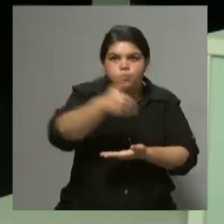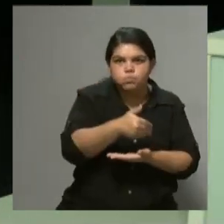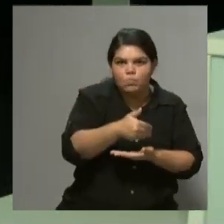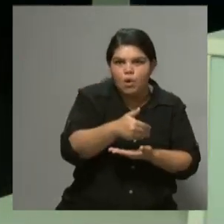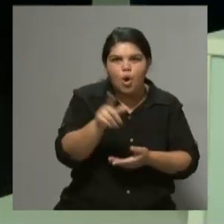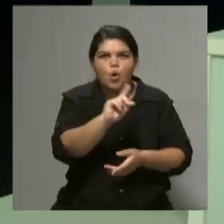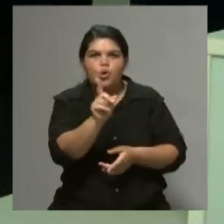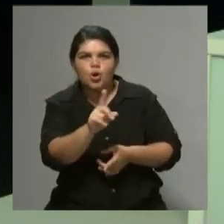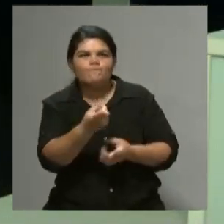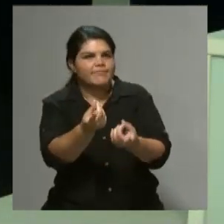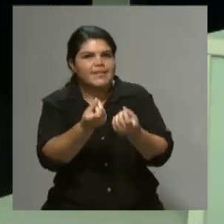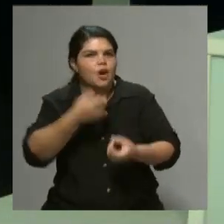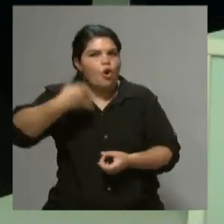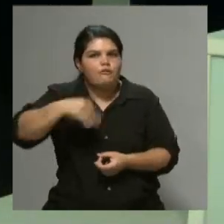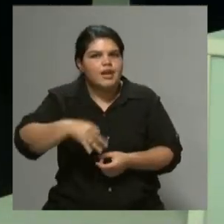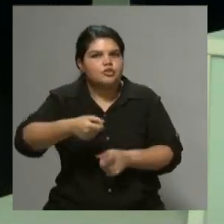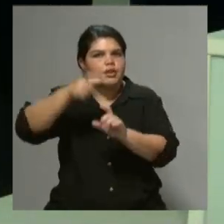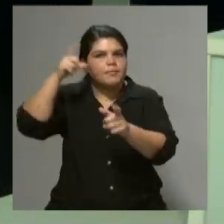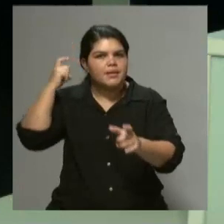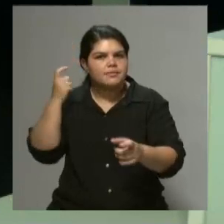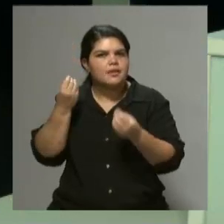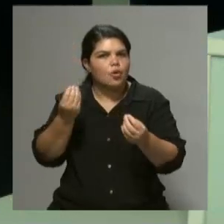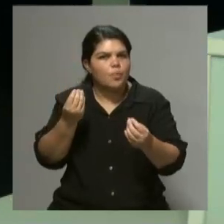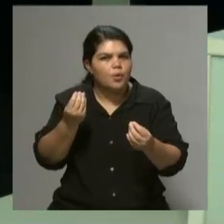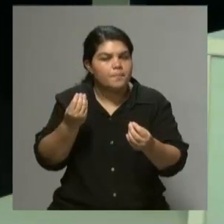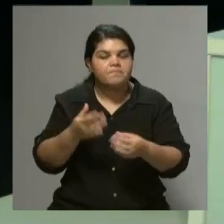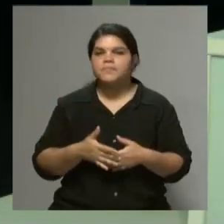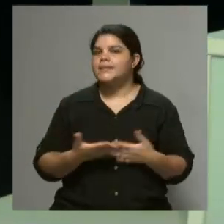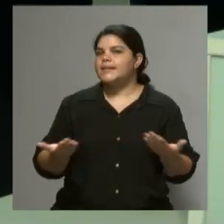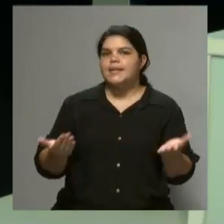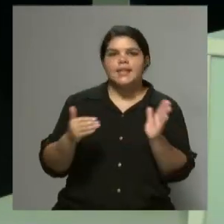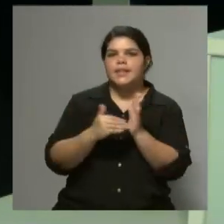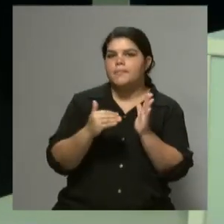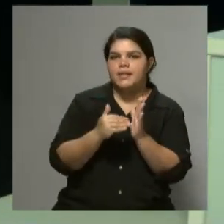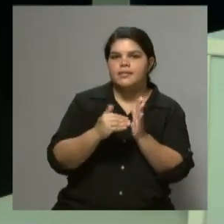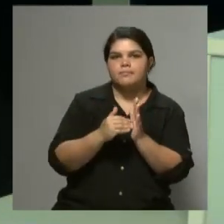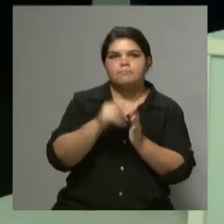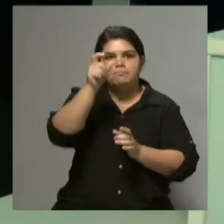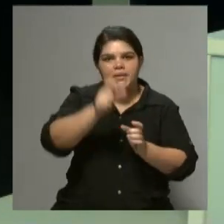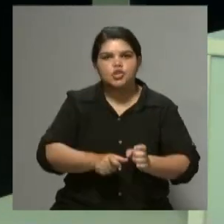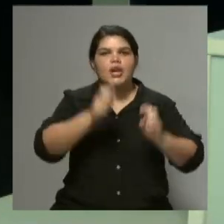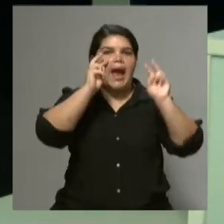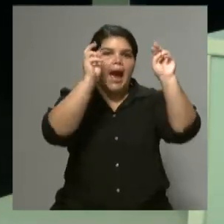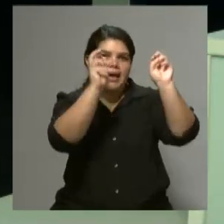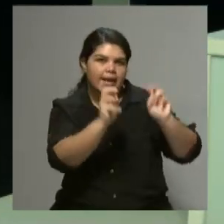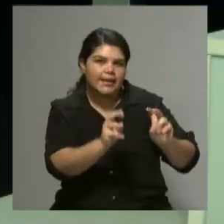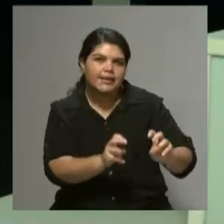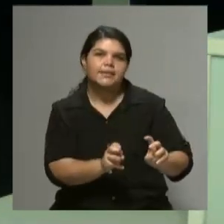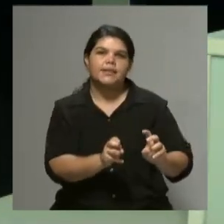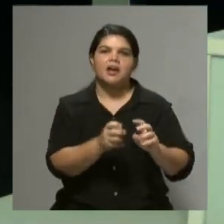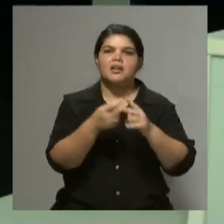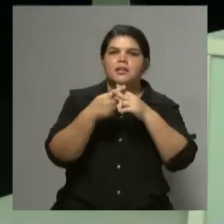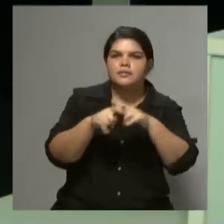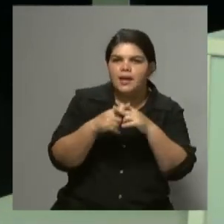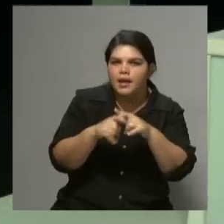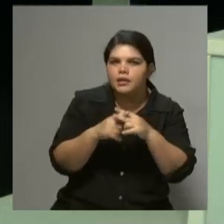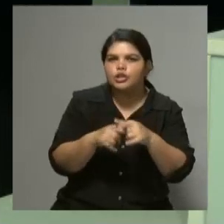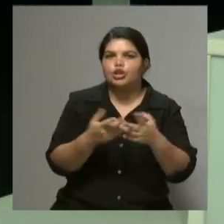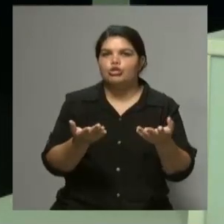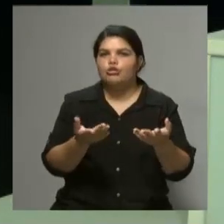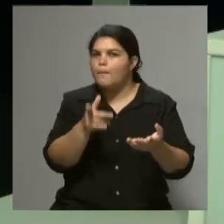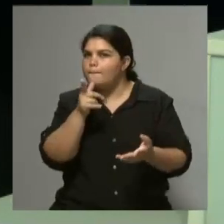vez una posición de un analista, un asistente, un técnico, no requiera